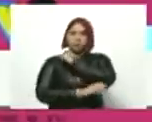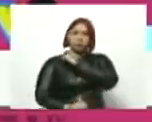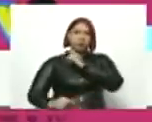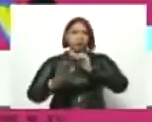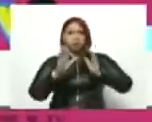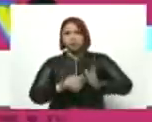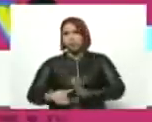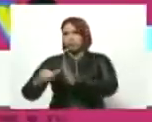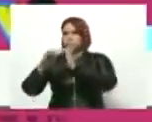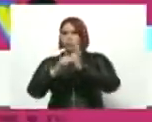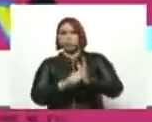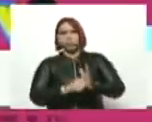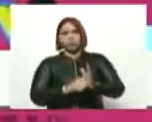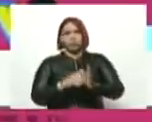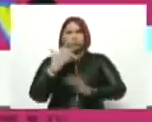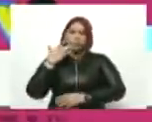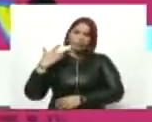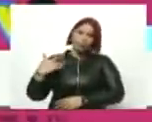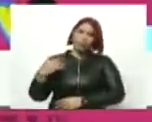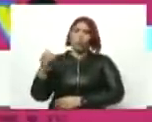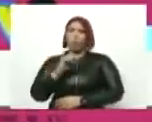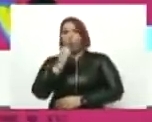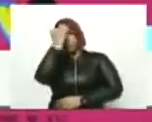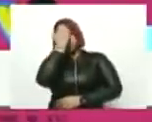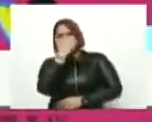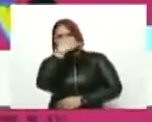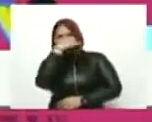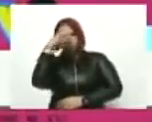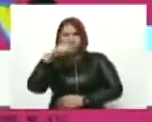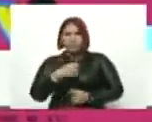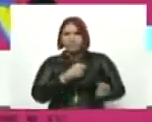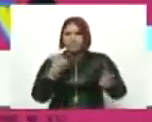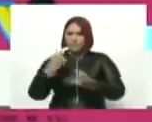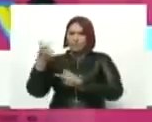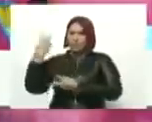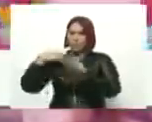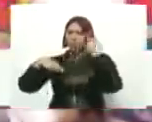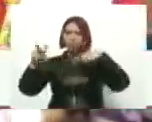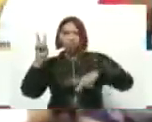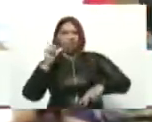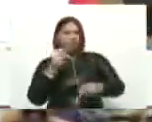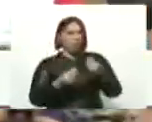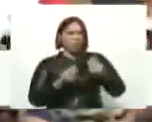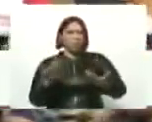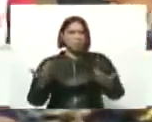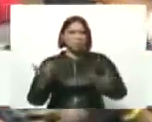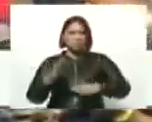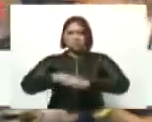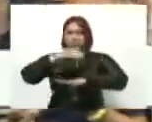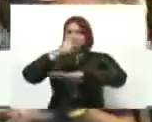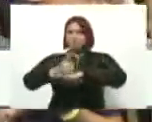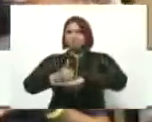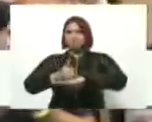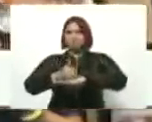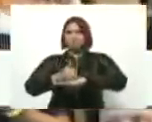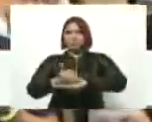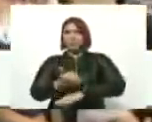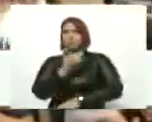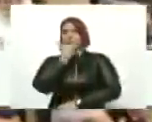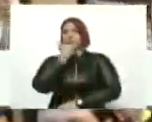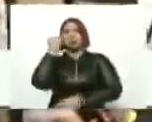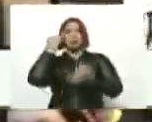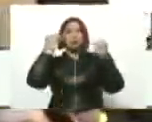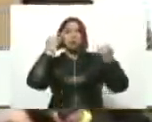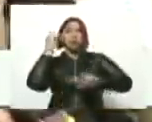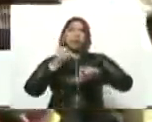la burocracia, con la delincuencia, con las desviaciones producto de las fallas ideológicas de algunos o